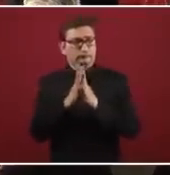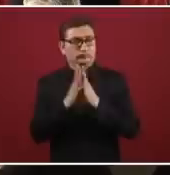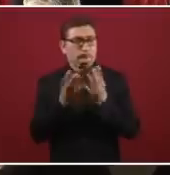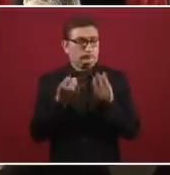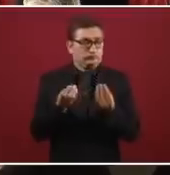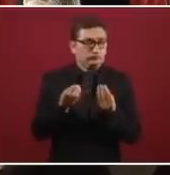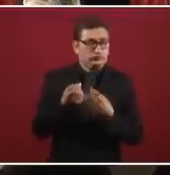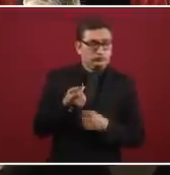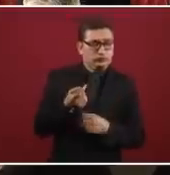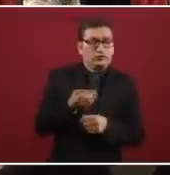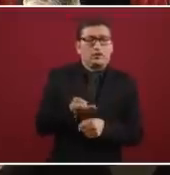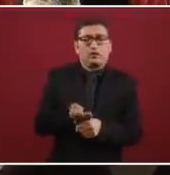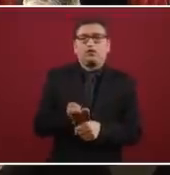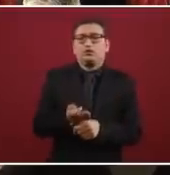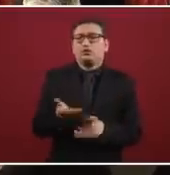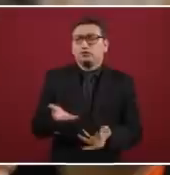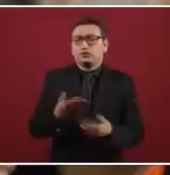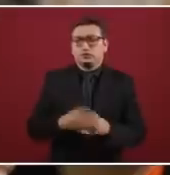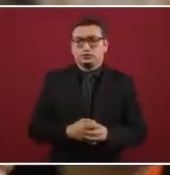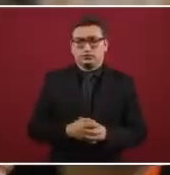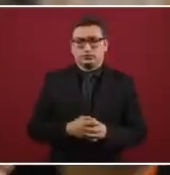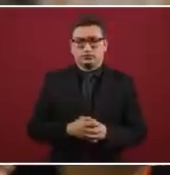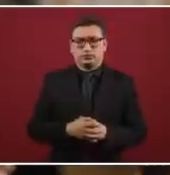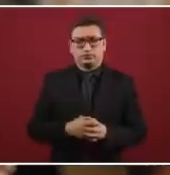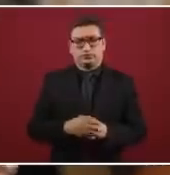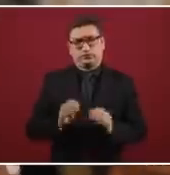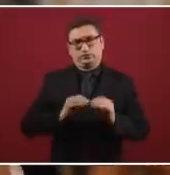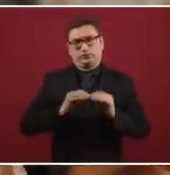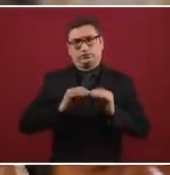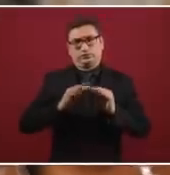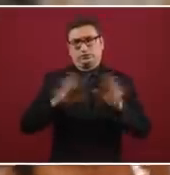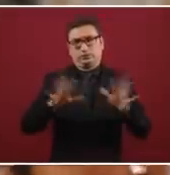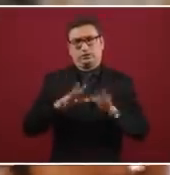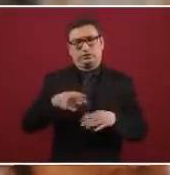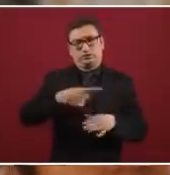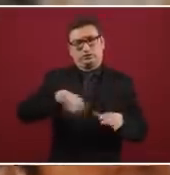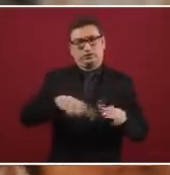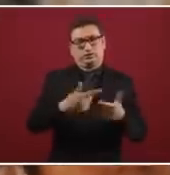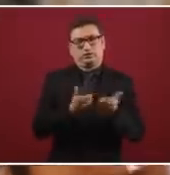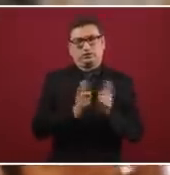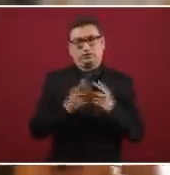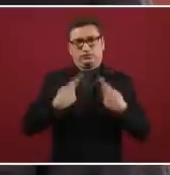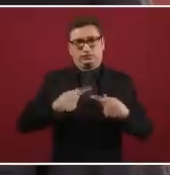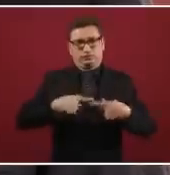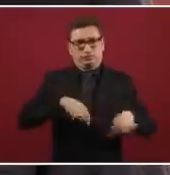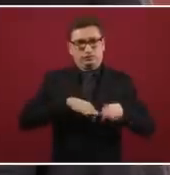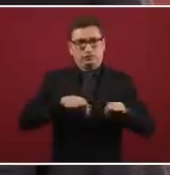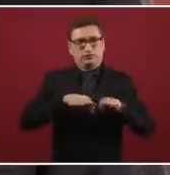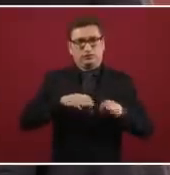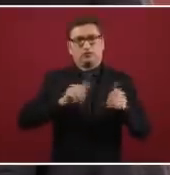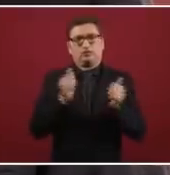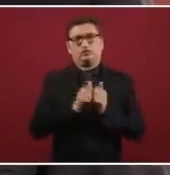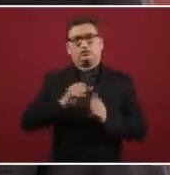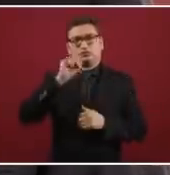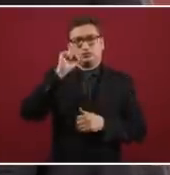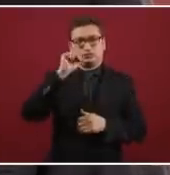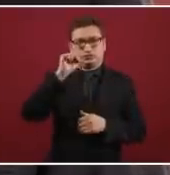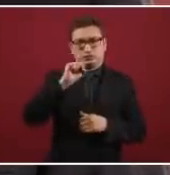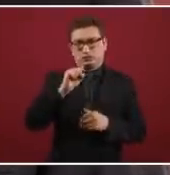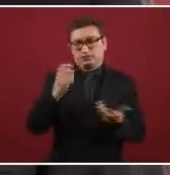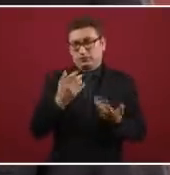Pemex ahorita? Sobre todo, obviamente, de los sindicalizados. Y bueno, todo esto nos lleva también